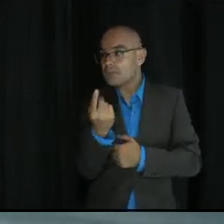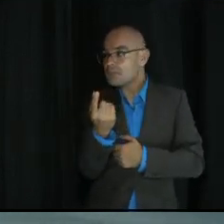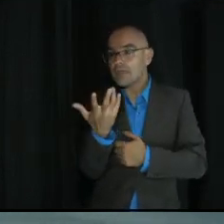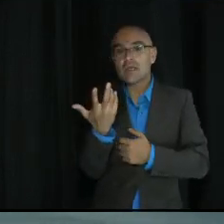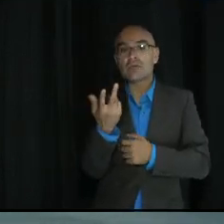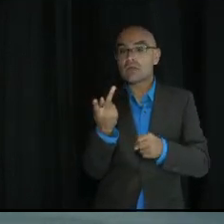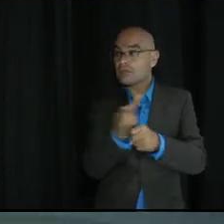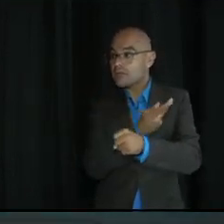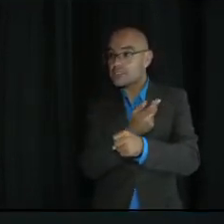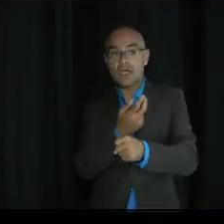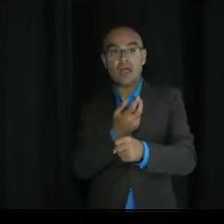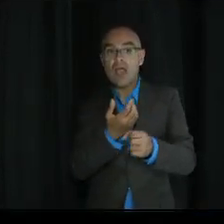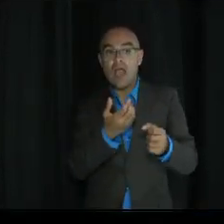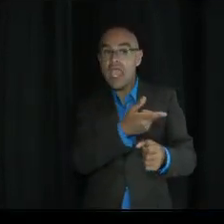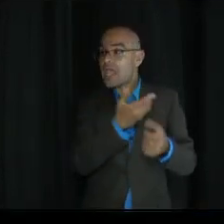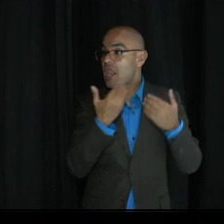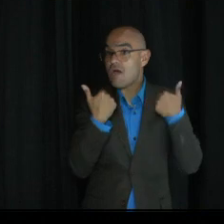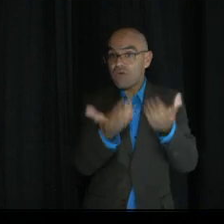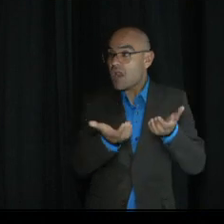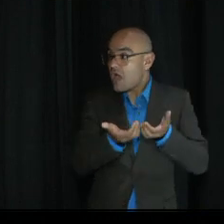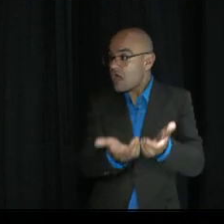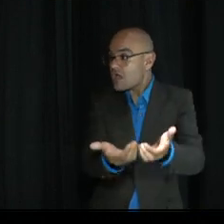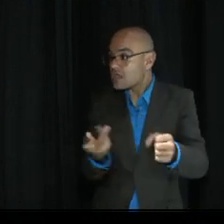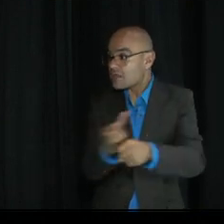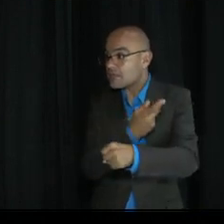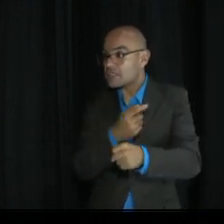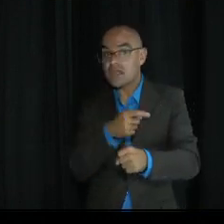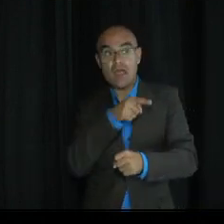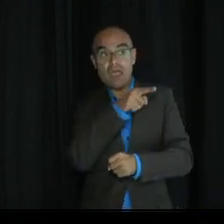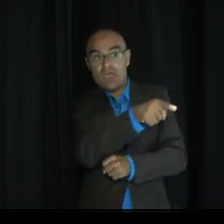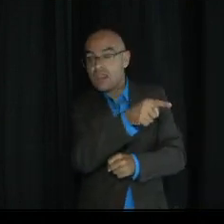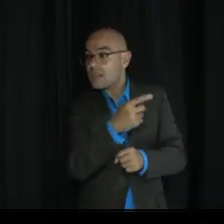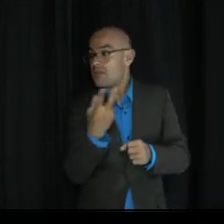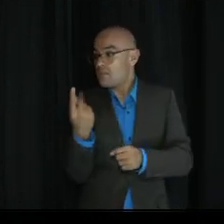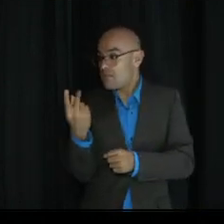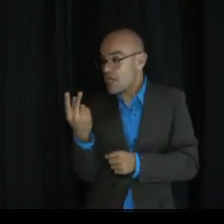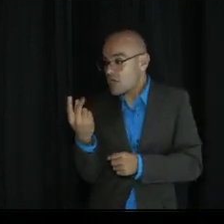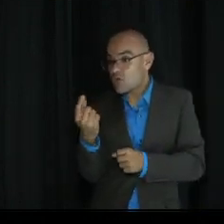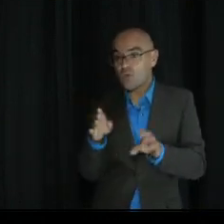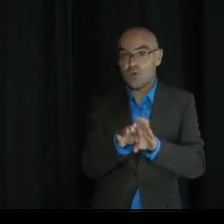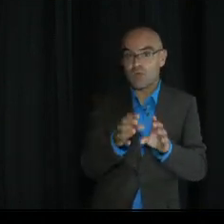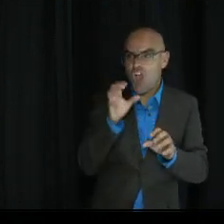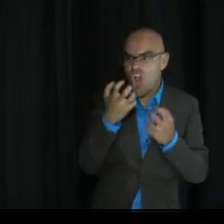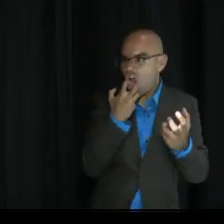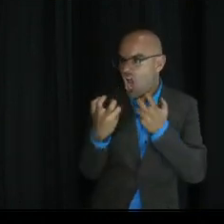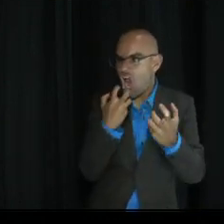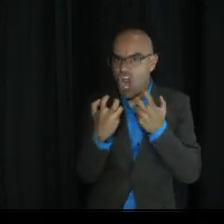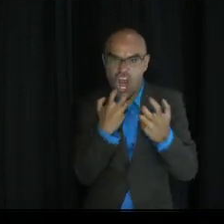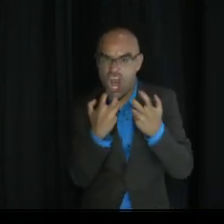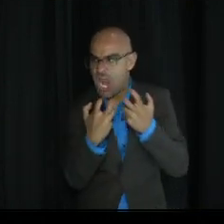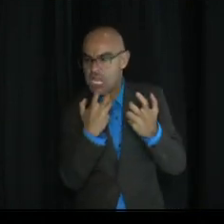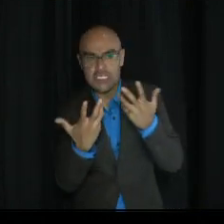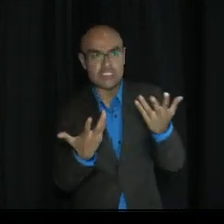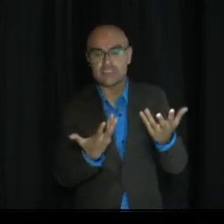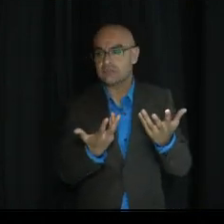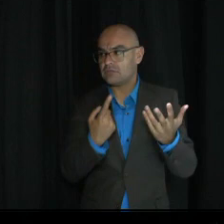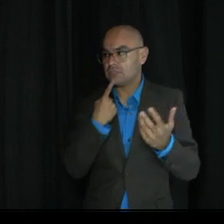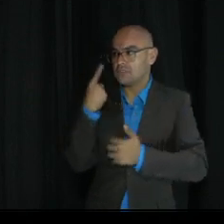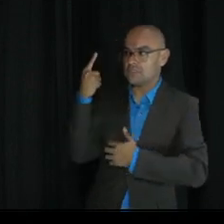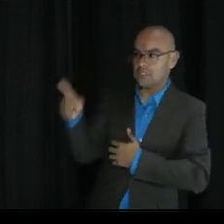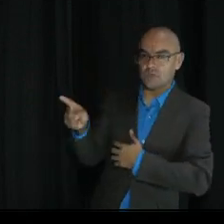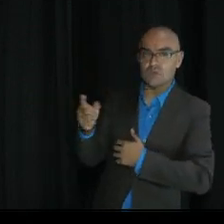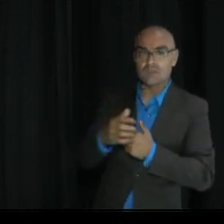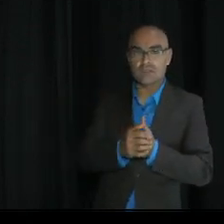que ya ni siquiera podemos pasar por ahí porque el perro nos ataca a los niños, a las motos, etcétera, etcétera. Entonces,